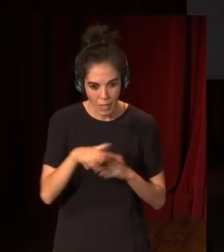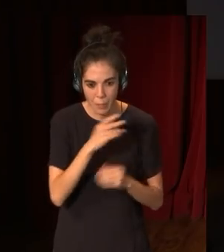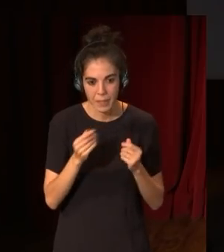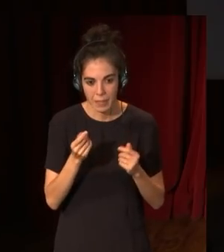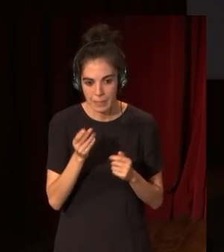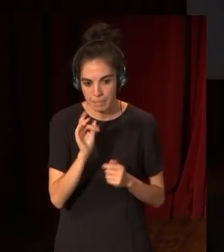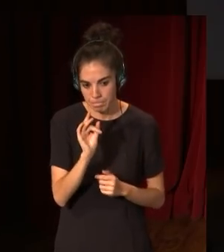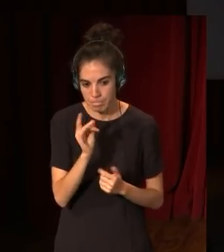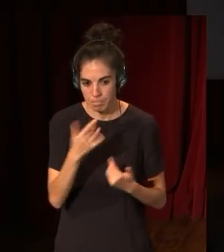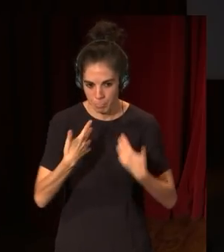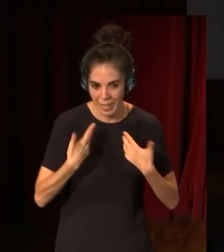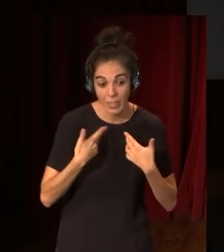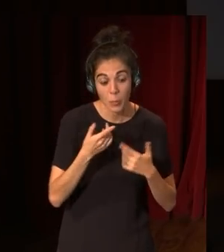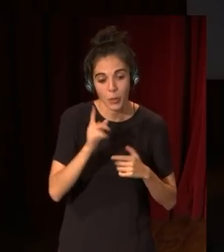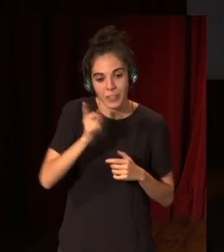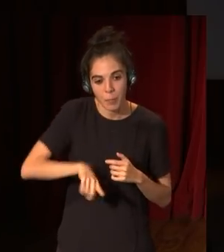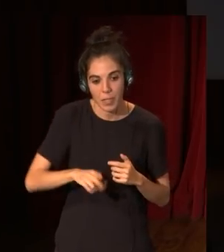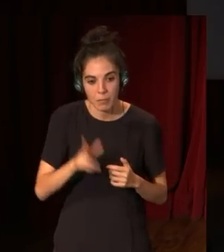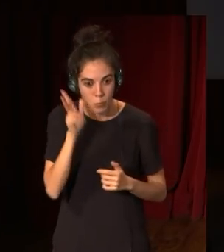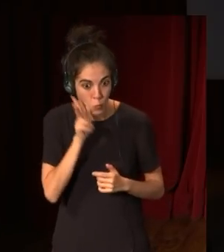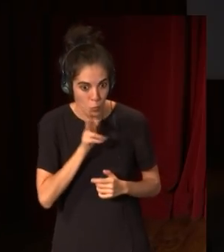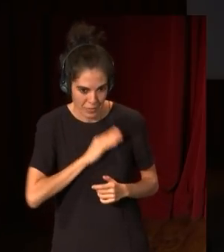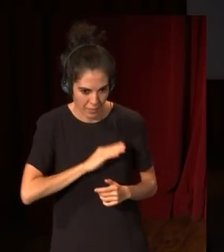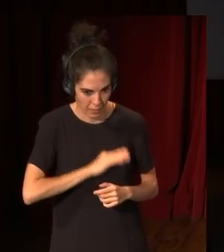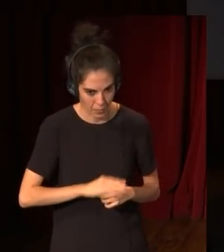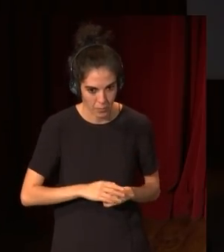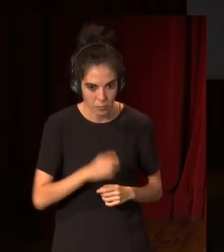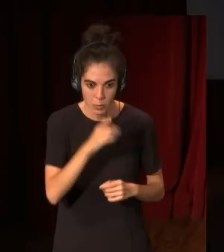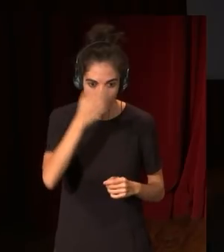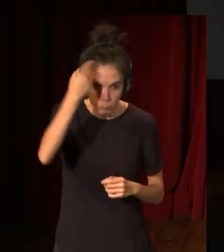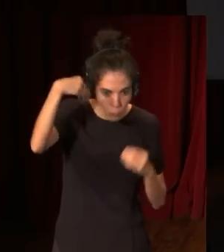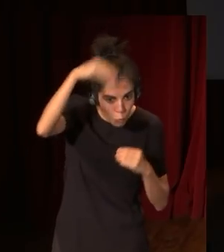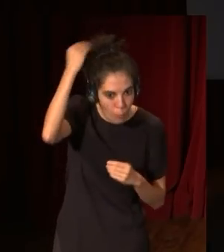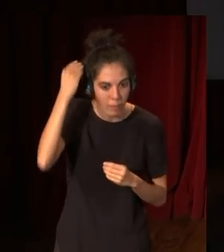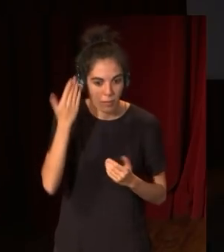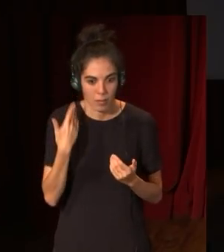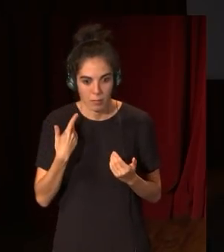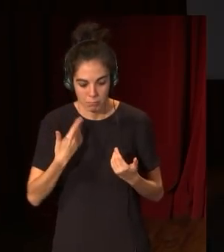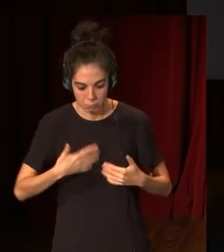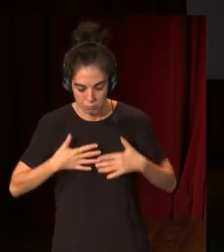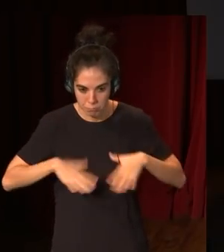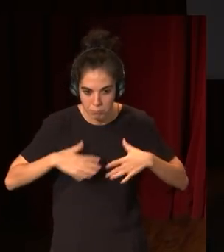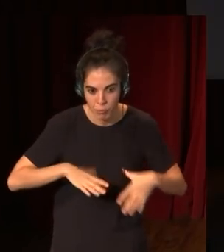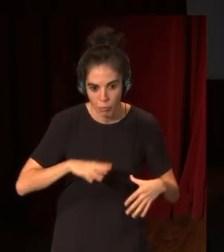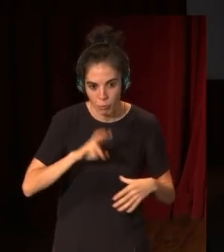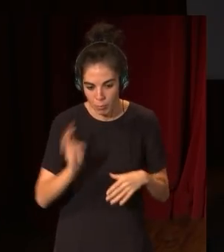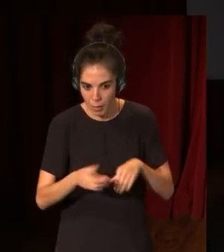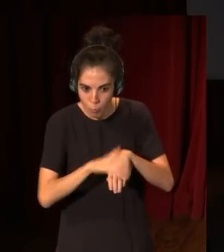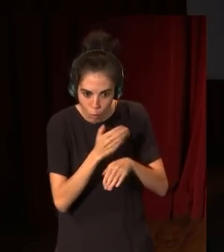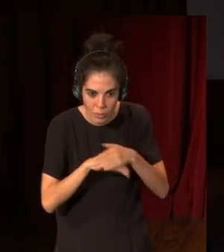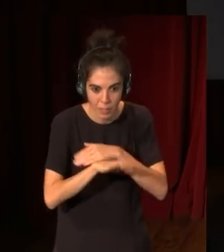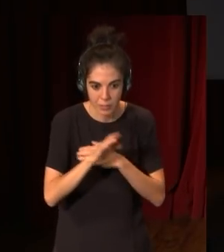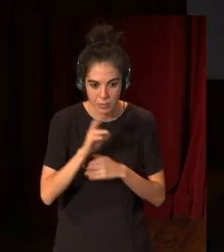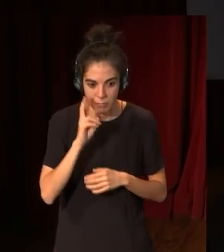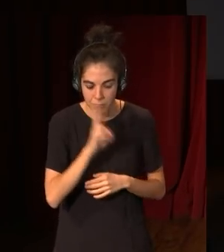sofisticación lujos a través de un personaje que con su turbante sus correas sus borceguíes las botas o